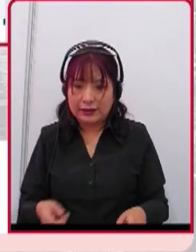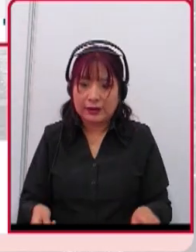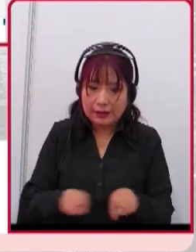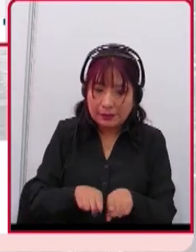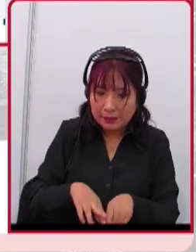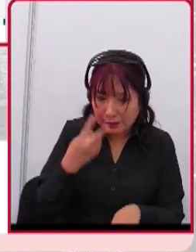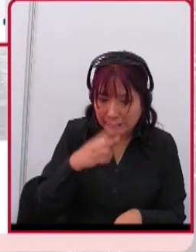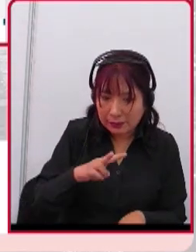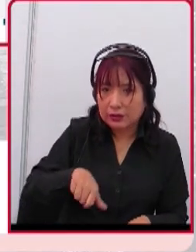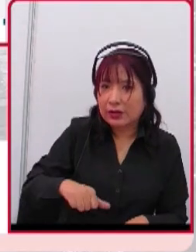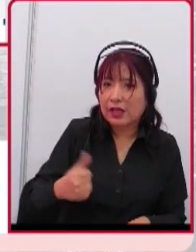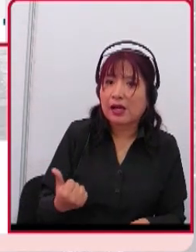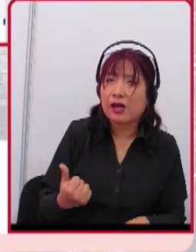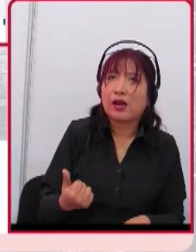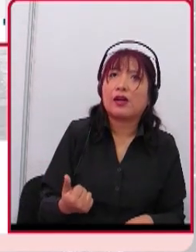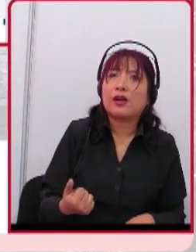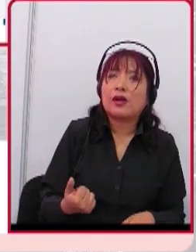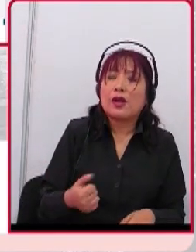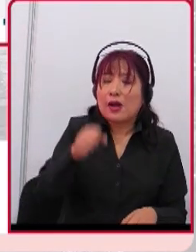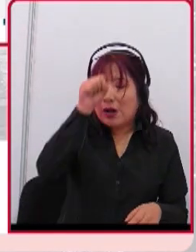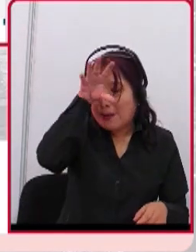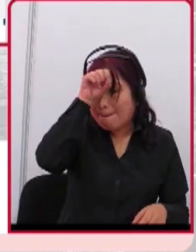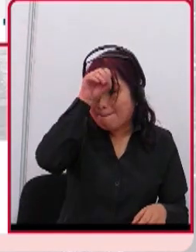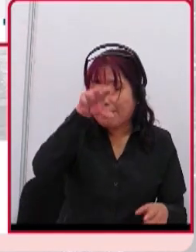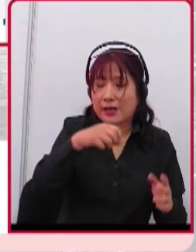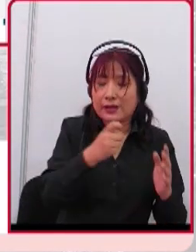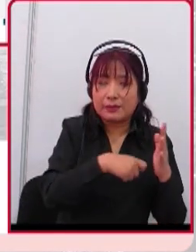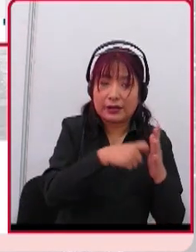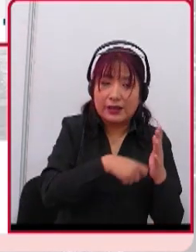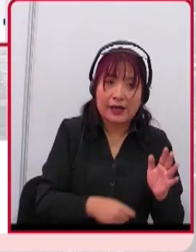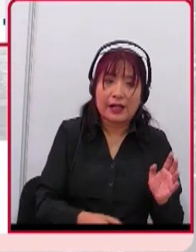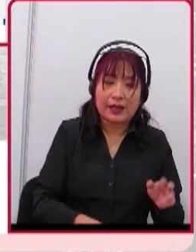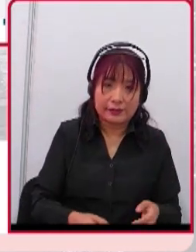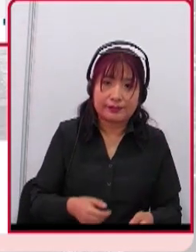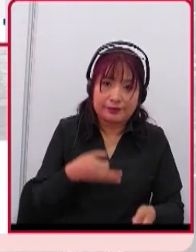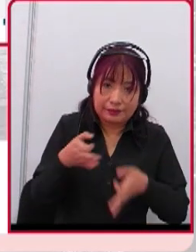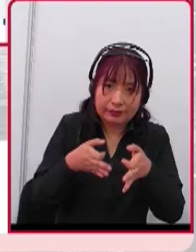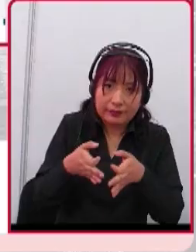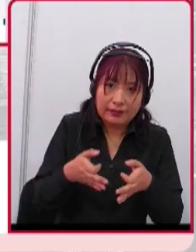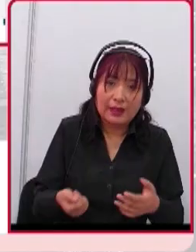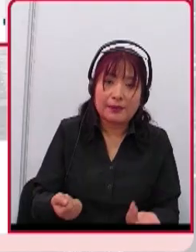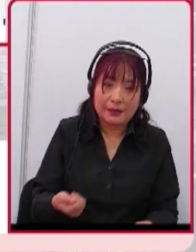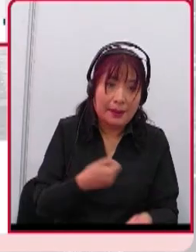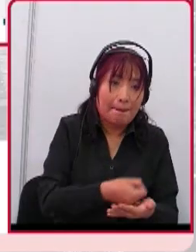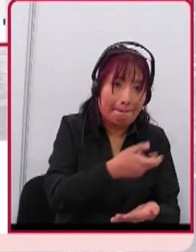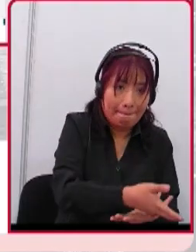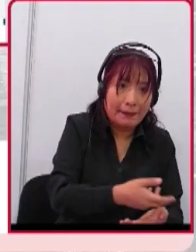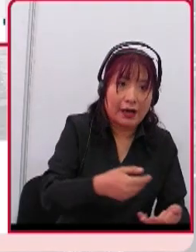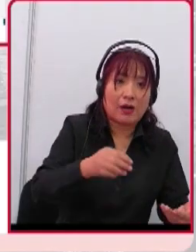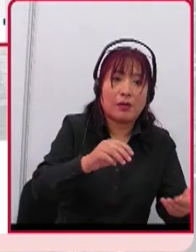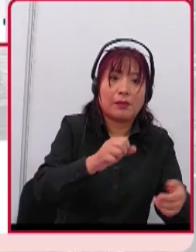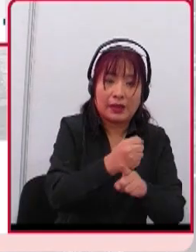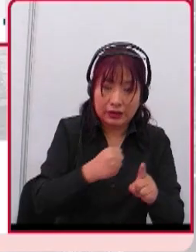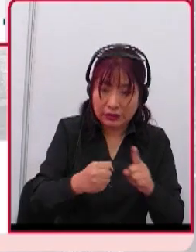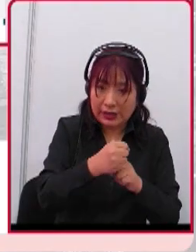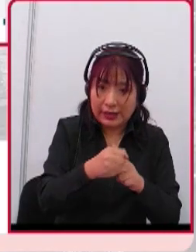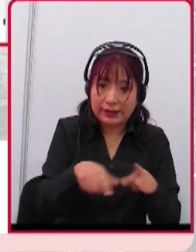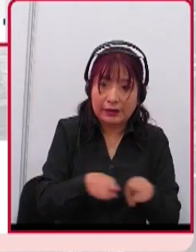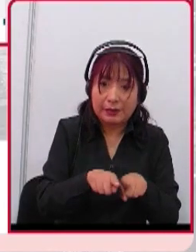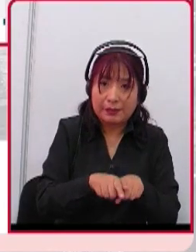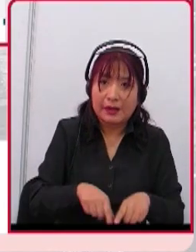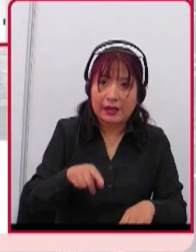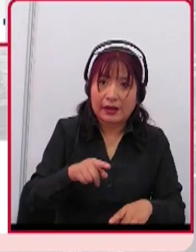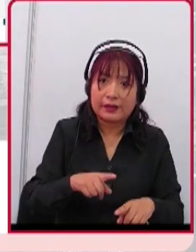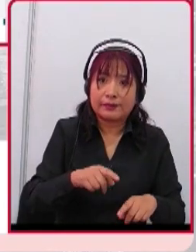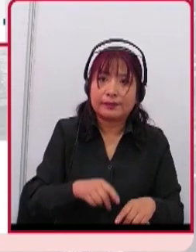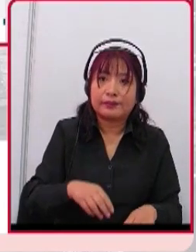consolidada, las empresas mineras declaran justamente inversión social y desarrollo sostenible en 9 rubros, de los cuales el desarrollo